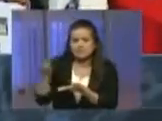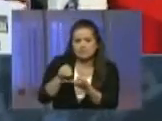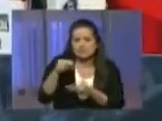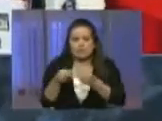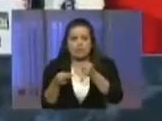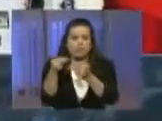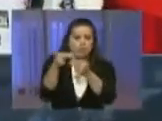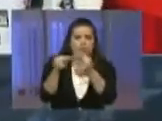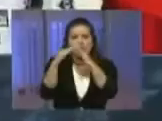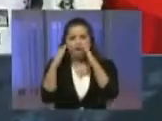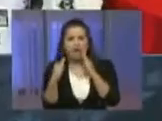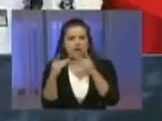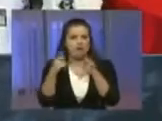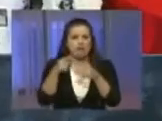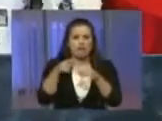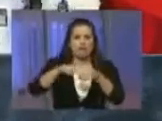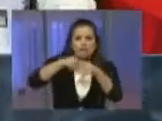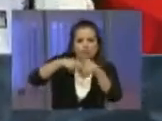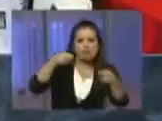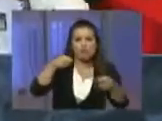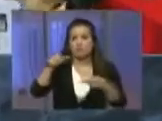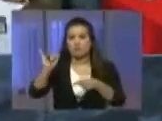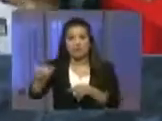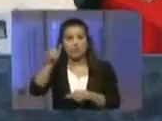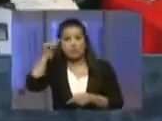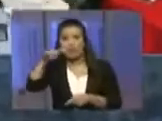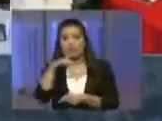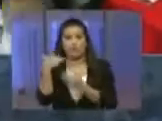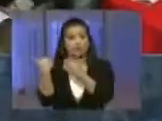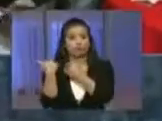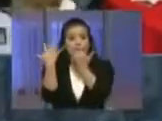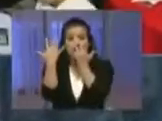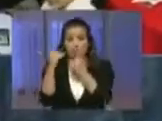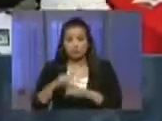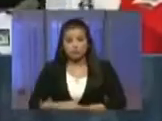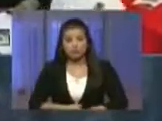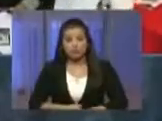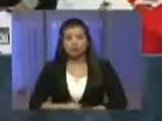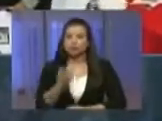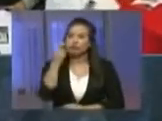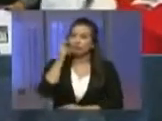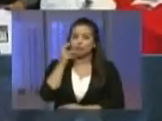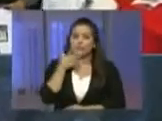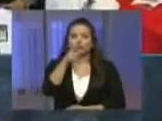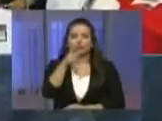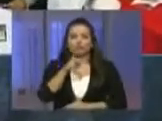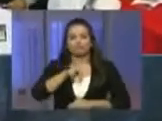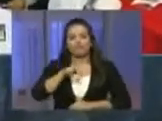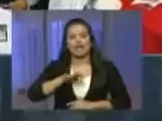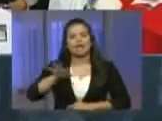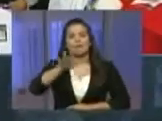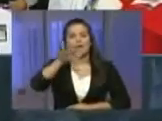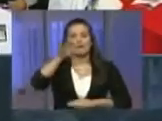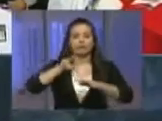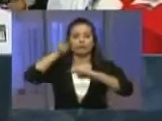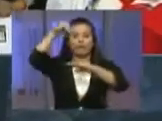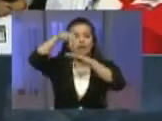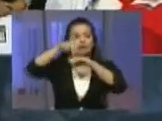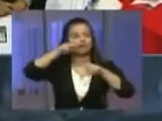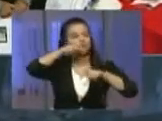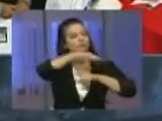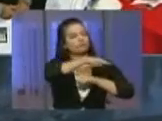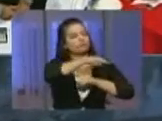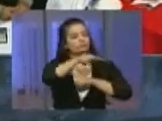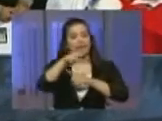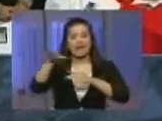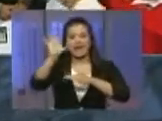inventando Cómo se construyeron todas estas ciudades si uno se para en un punto alto de Caracas y mira de norte a sur y de